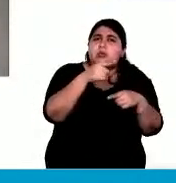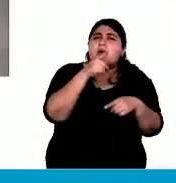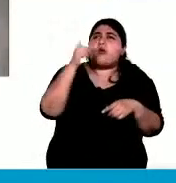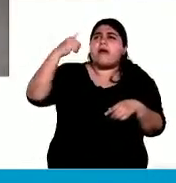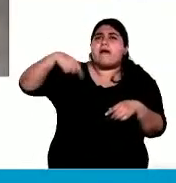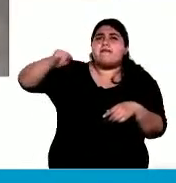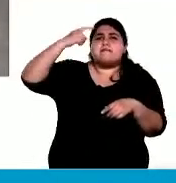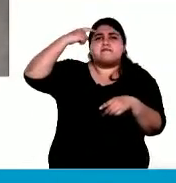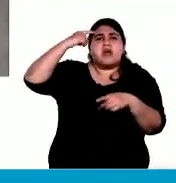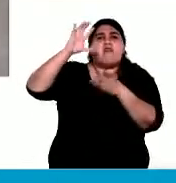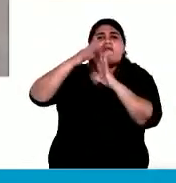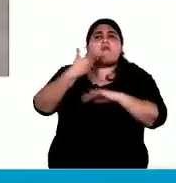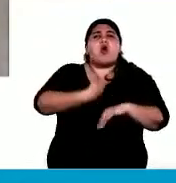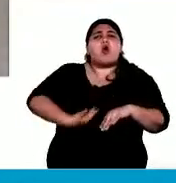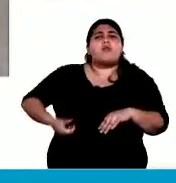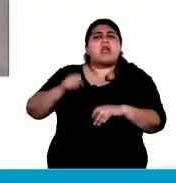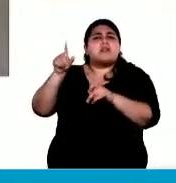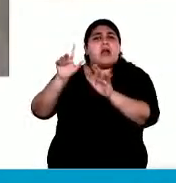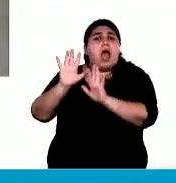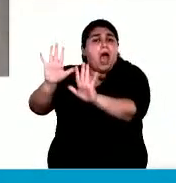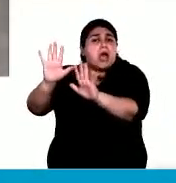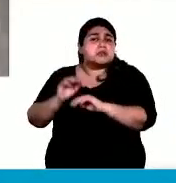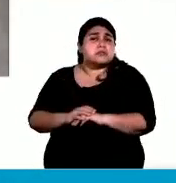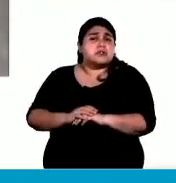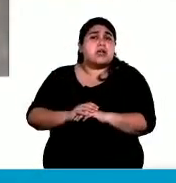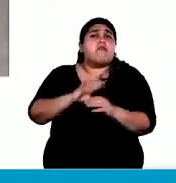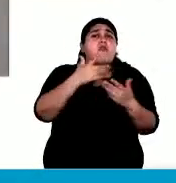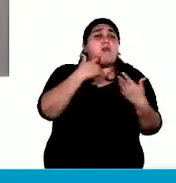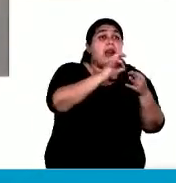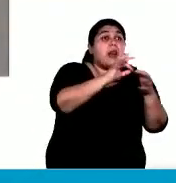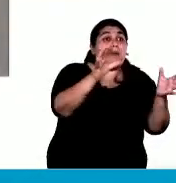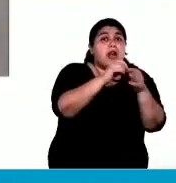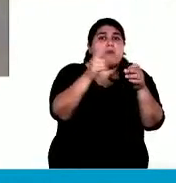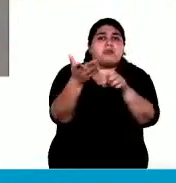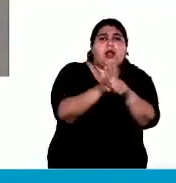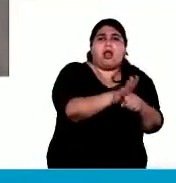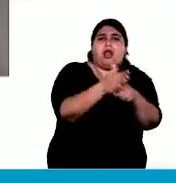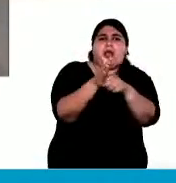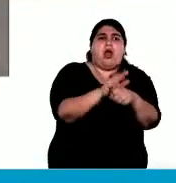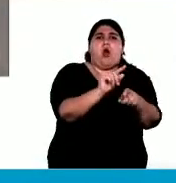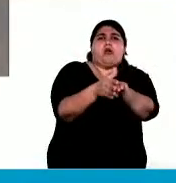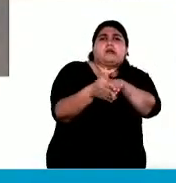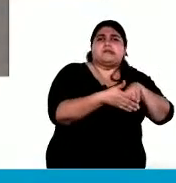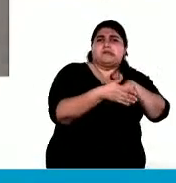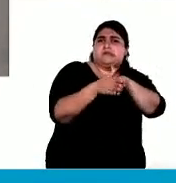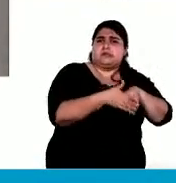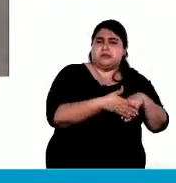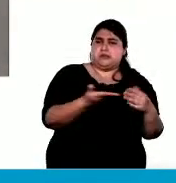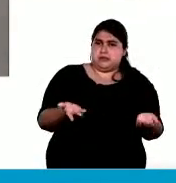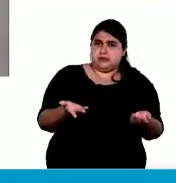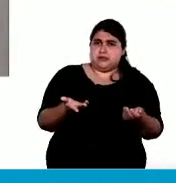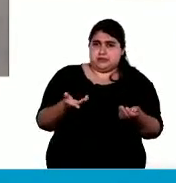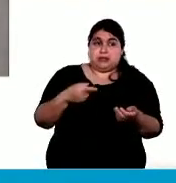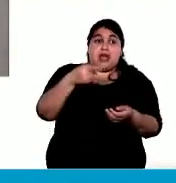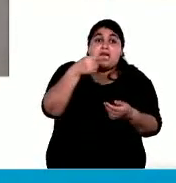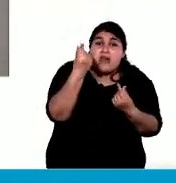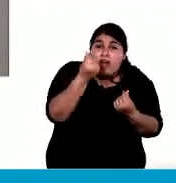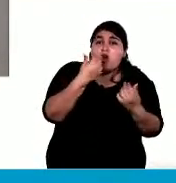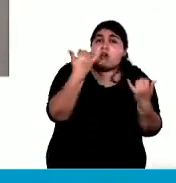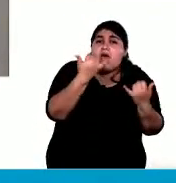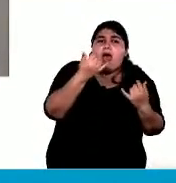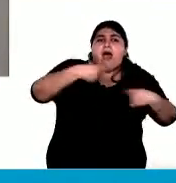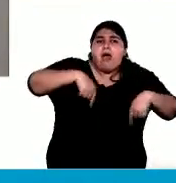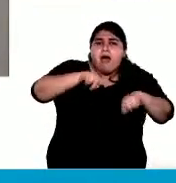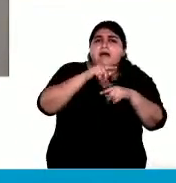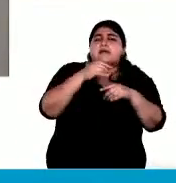se gobierna, cercenando libertades y derechos del pueblo. Pero estos son los valores que nos ponen a nosotros en la